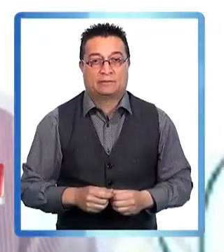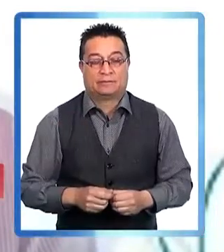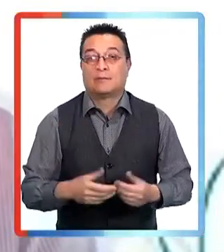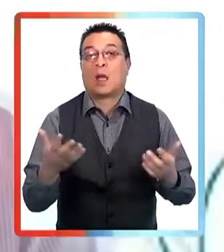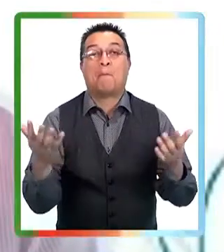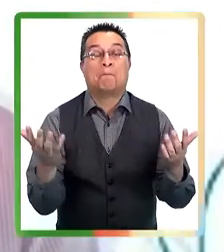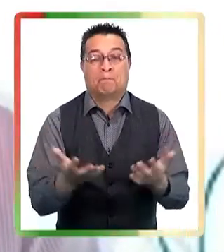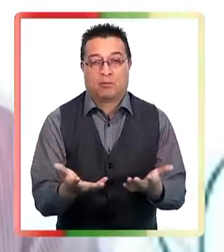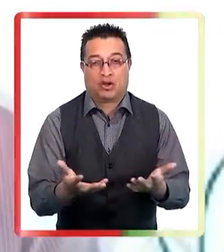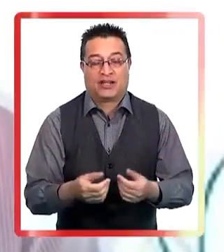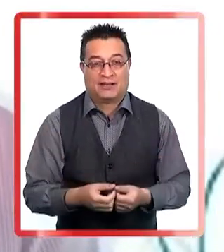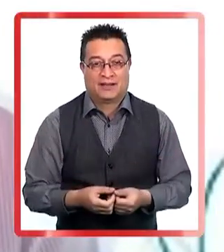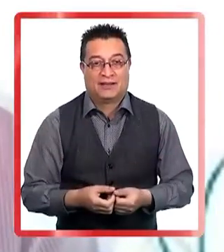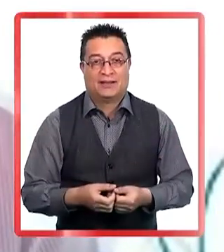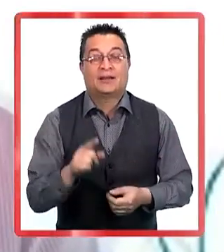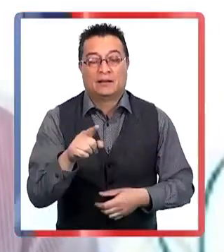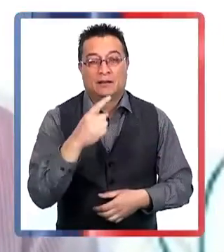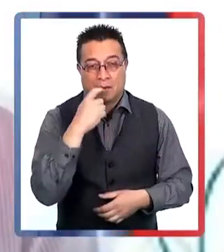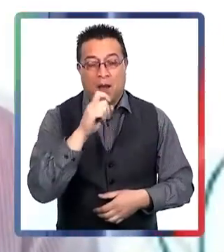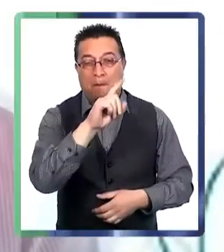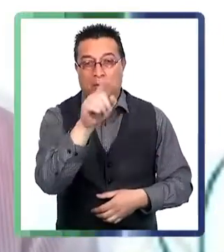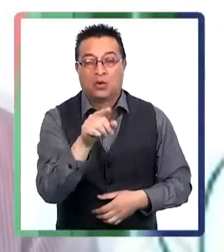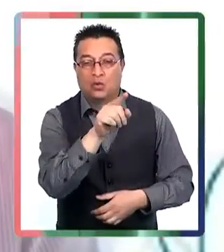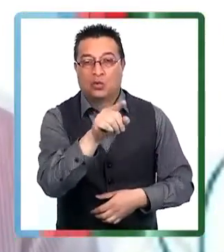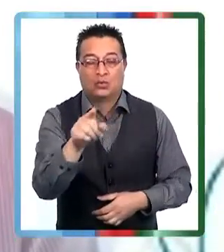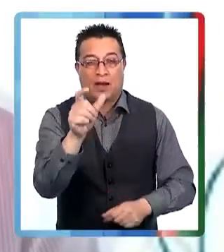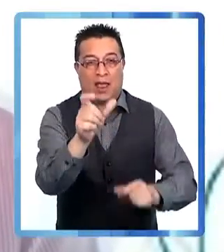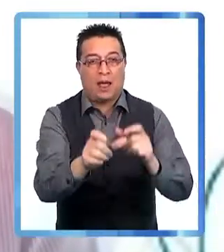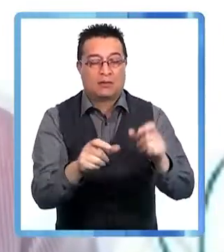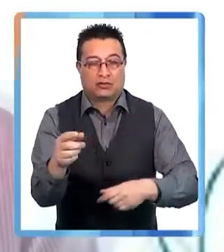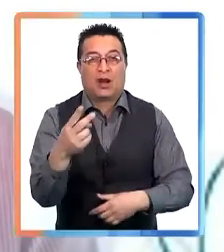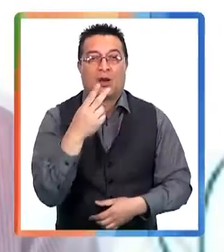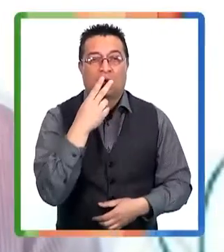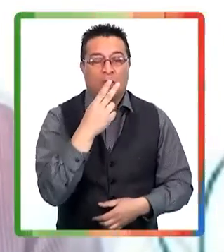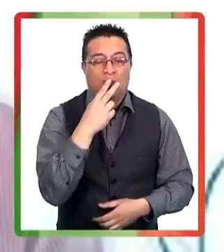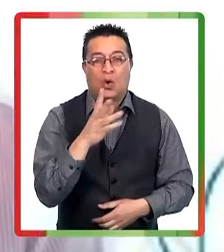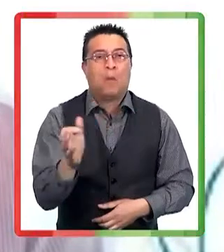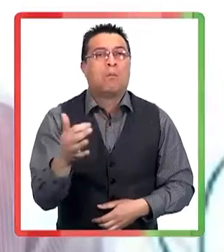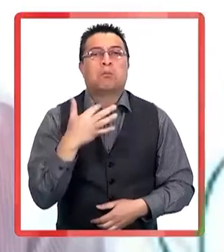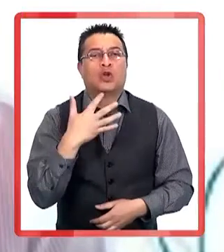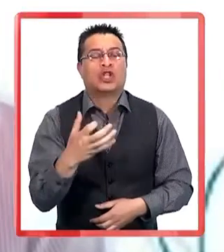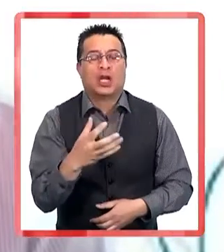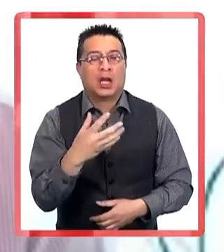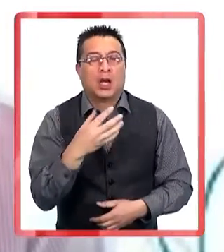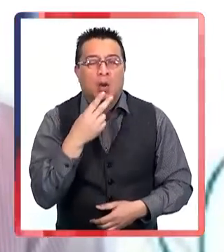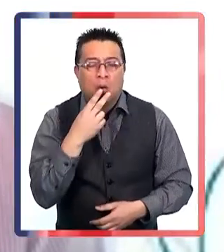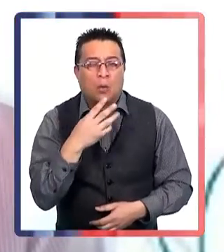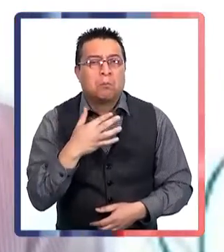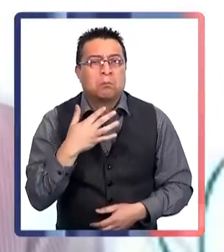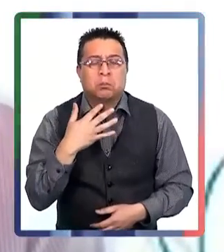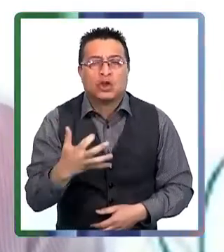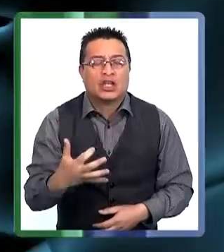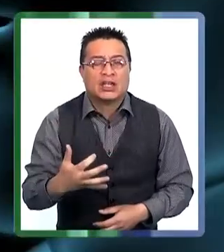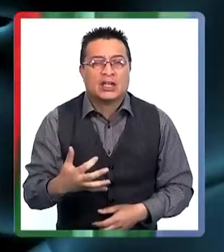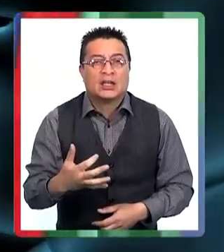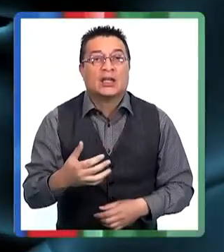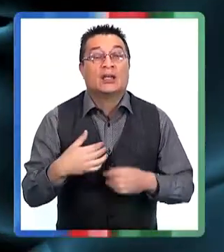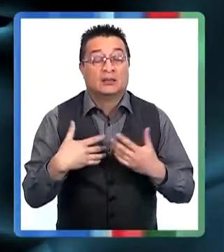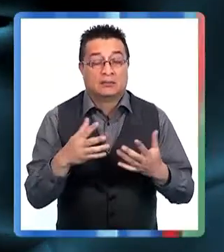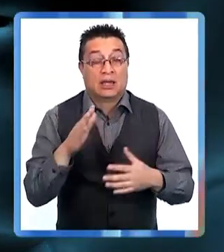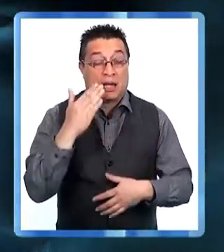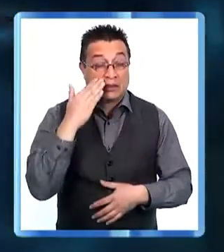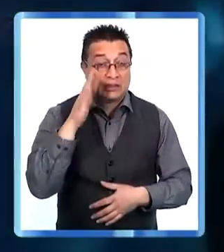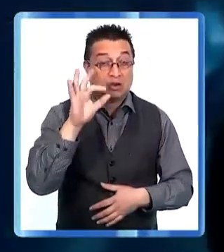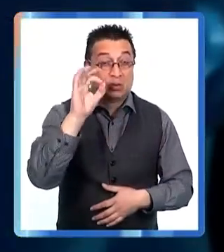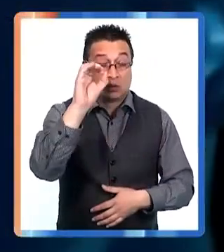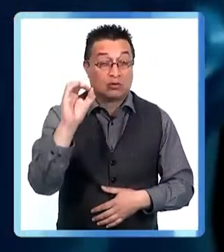¿ya? Porque cuando uno le pregunta a las personas que fuman por qué lo hacen, más